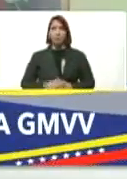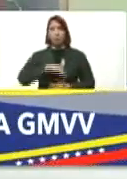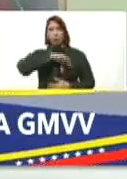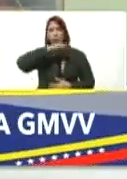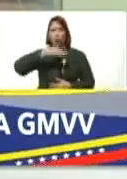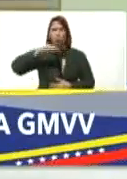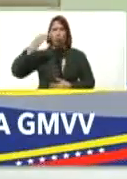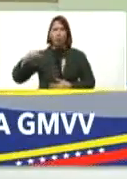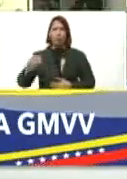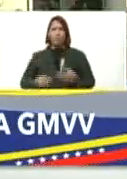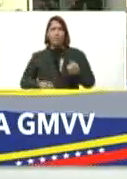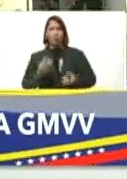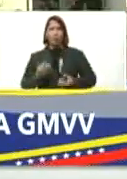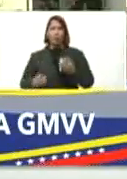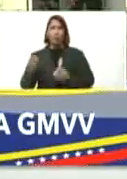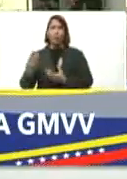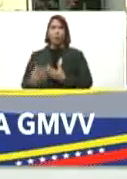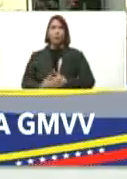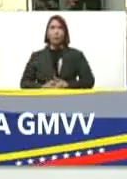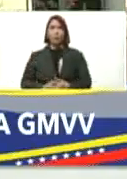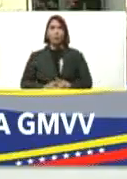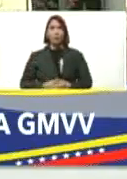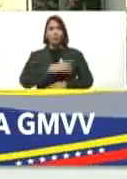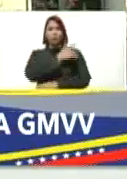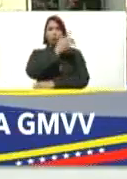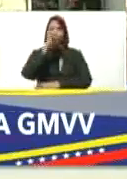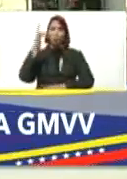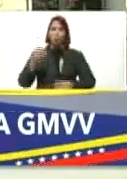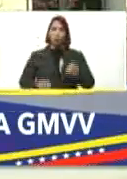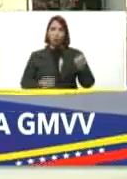frondosa, un bosque frondoso